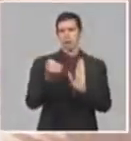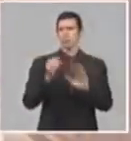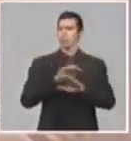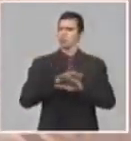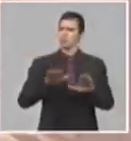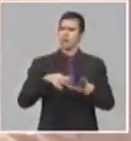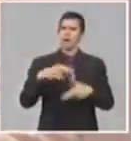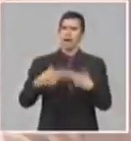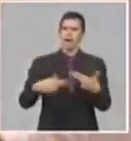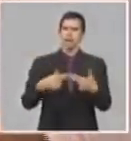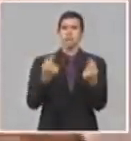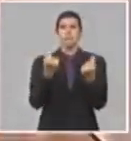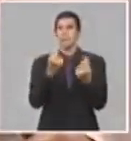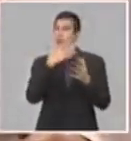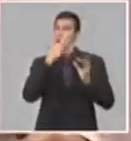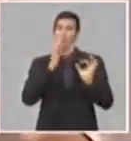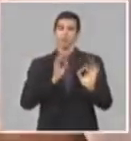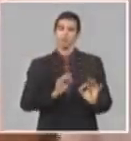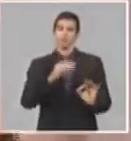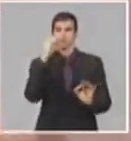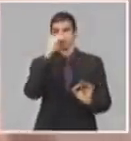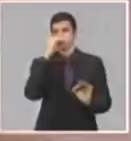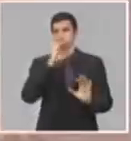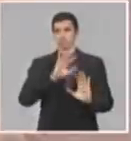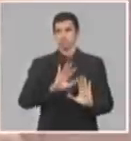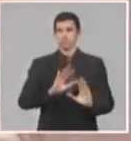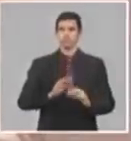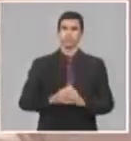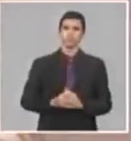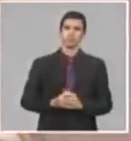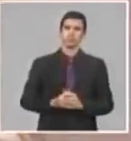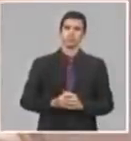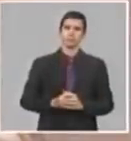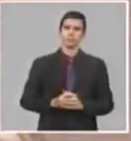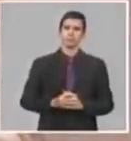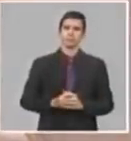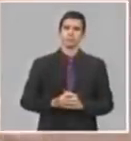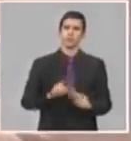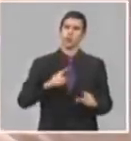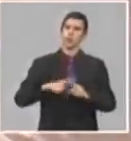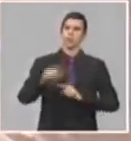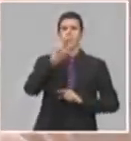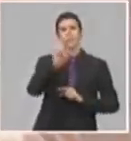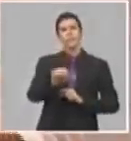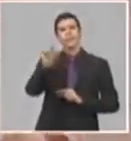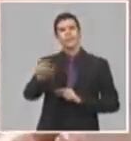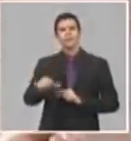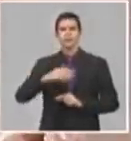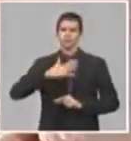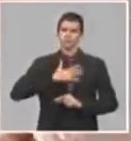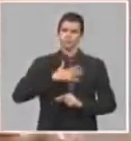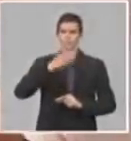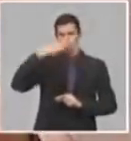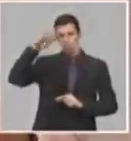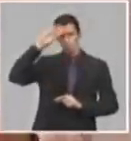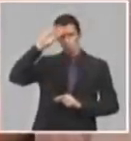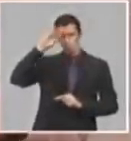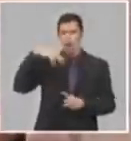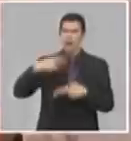las personas naturales o jurídicas que hagan estas importaciones o estas compras, está claro